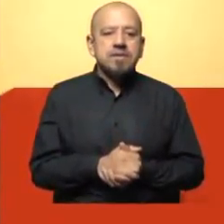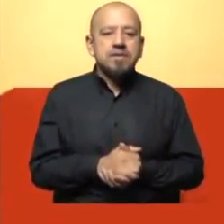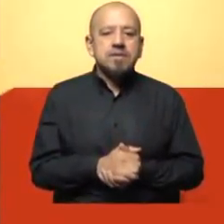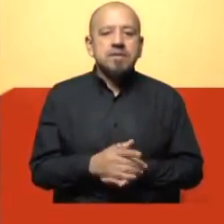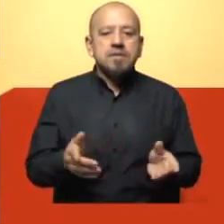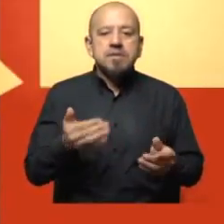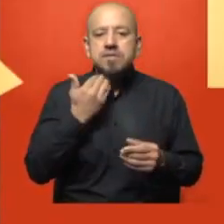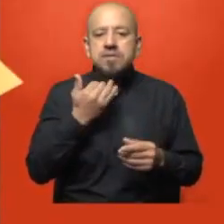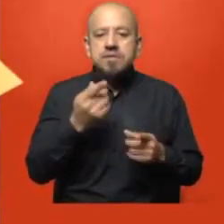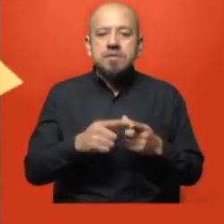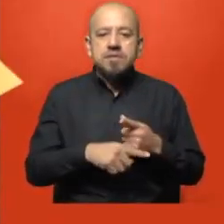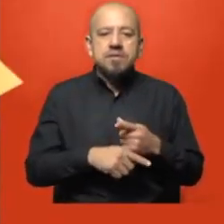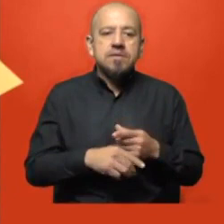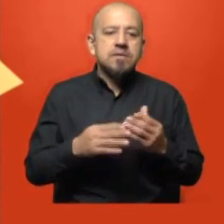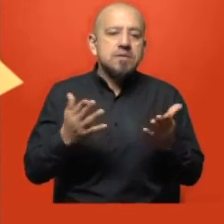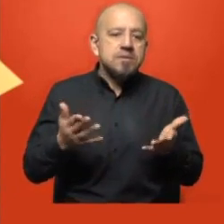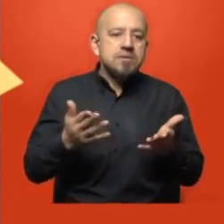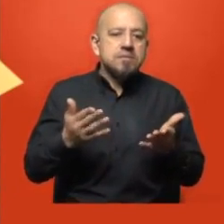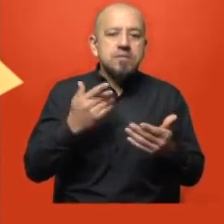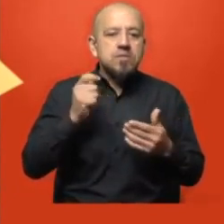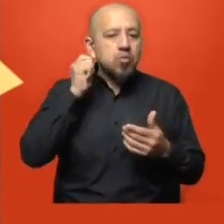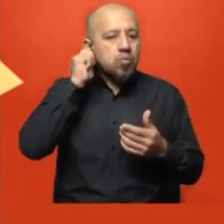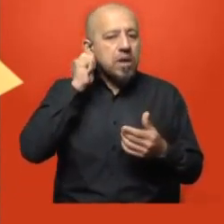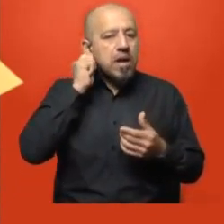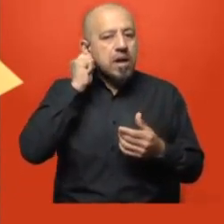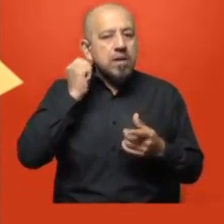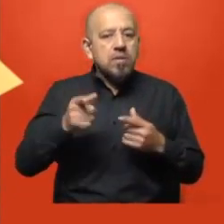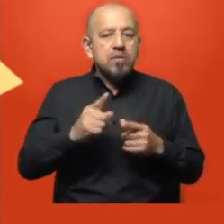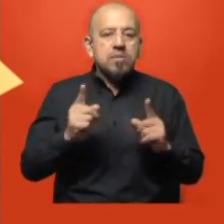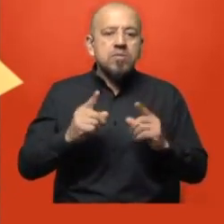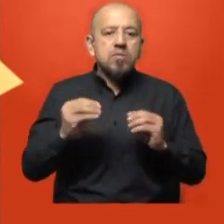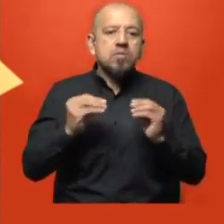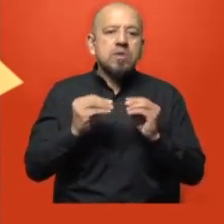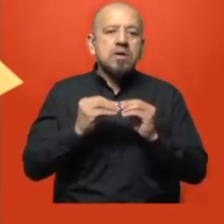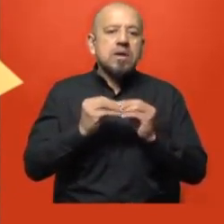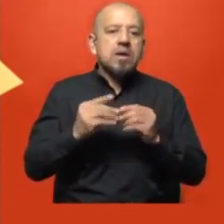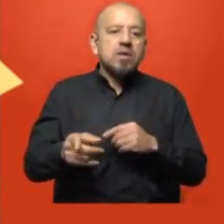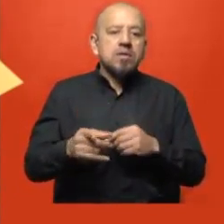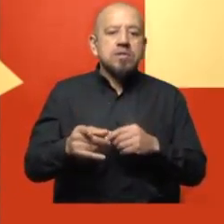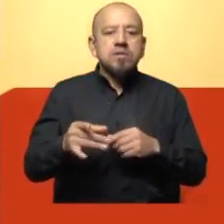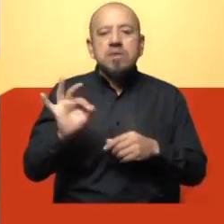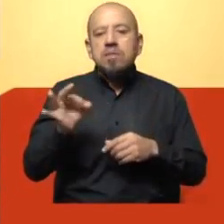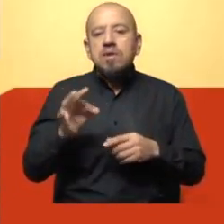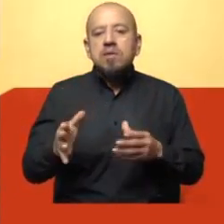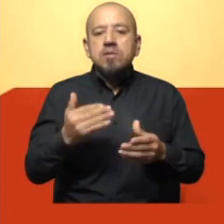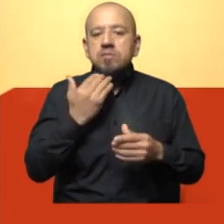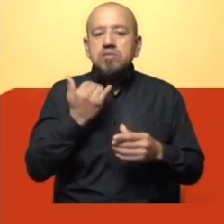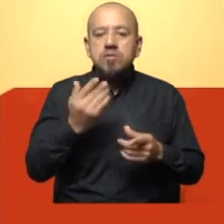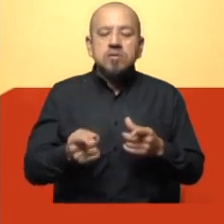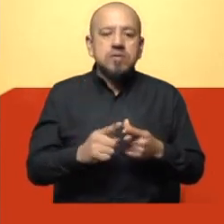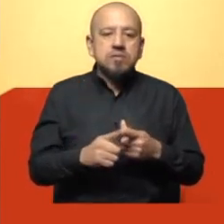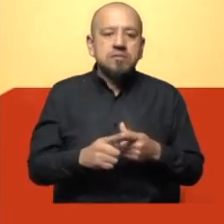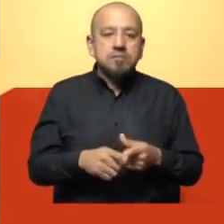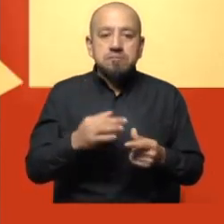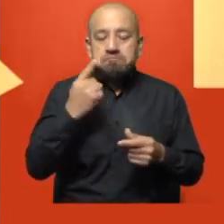te juro que no se debía hacer un cumple algún niño capaz que era algún compañerito de jardín de mi hermano viste o algo ha sido mío pero no no